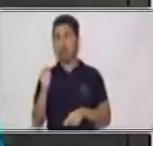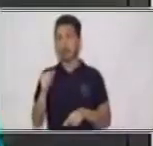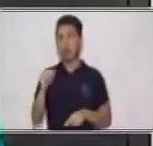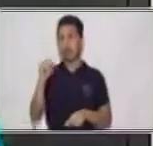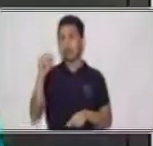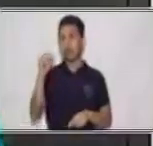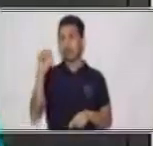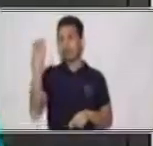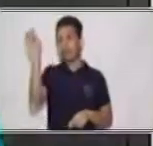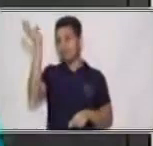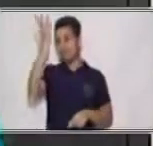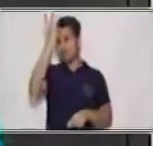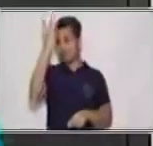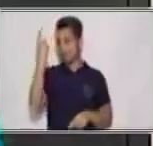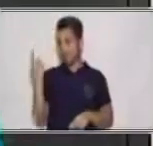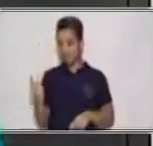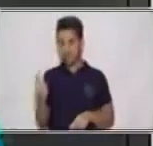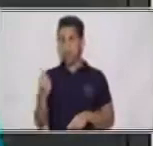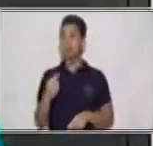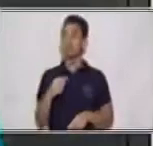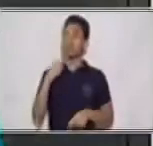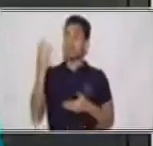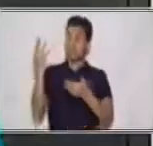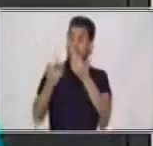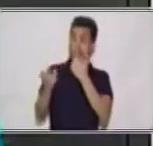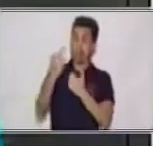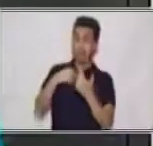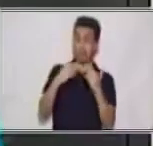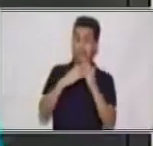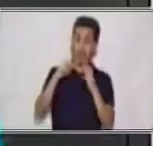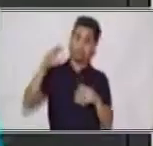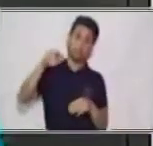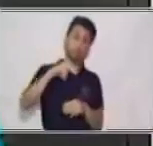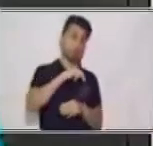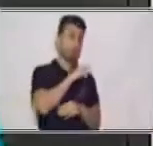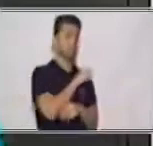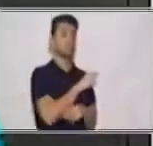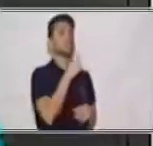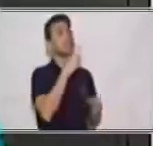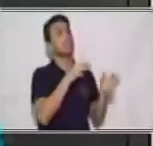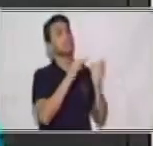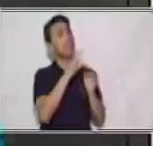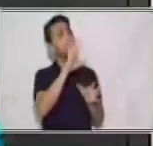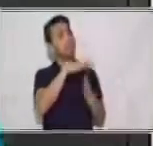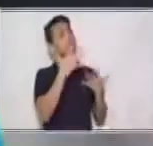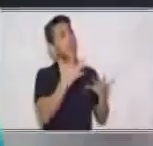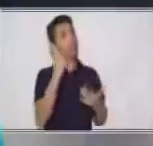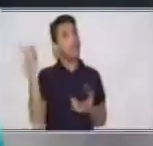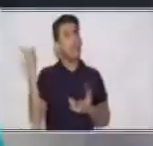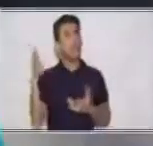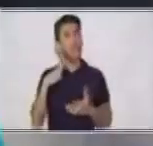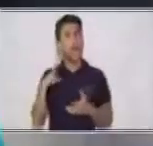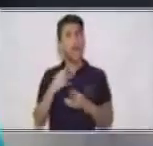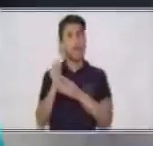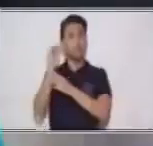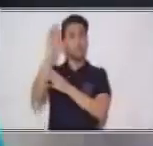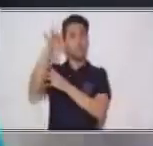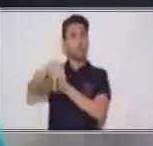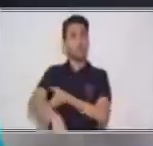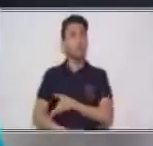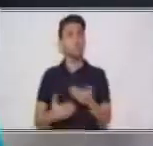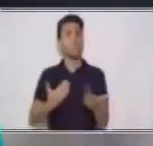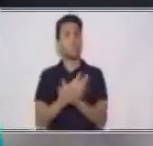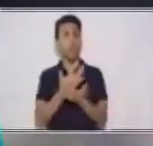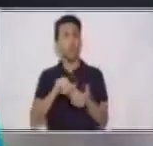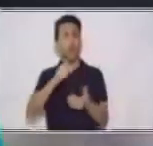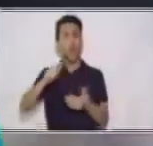pueblo que había visto un nacimiento de agua, pero específicamente siempre había una mujer allí bañándose, que era muy hermosa. Y